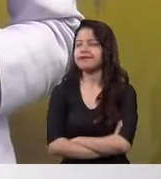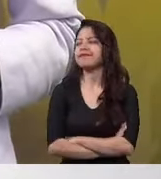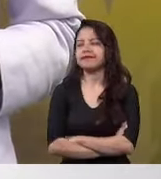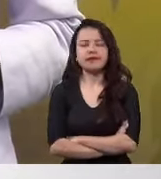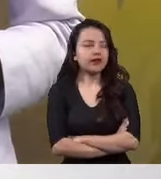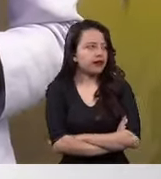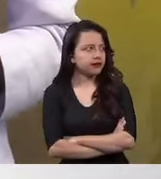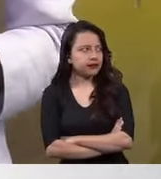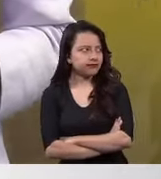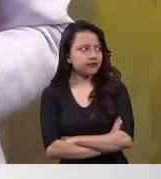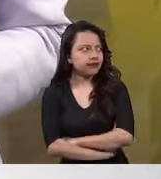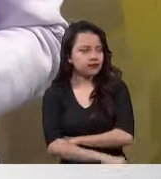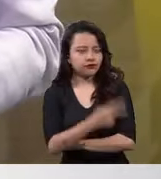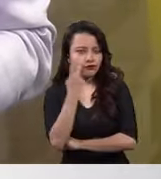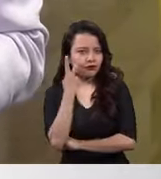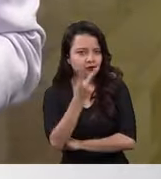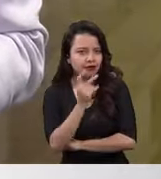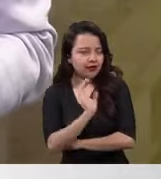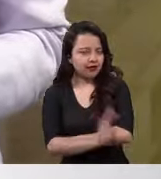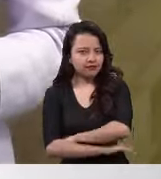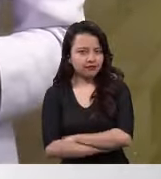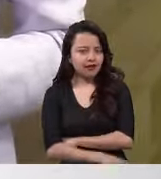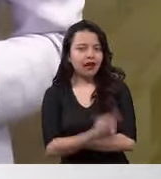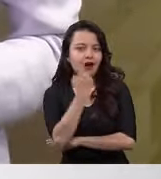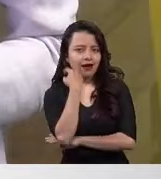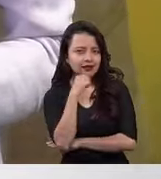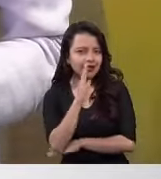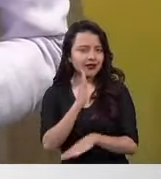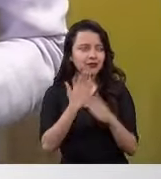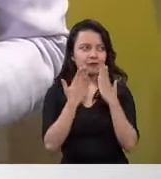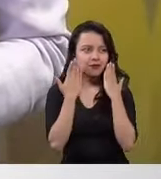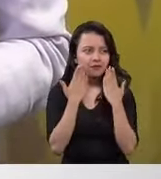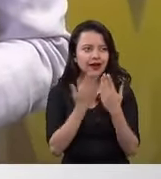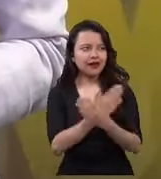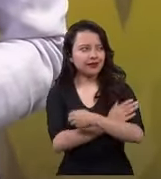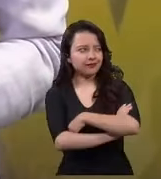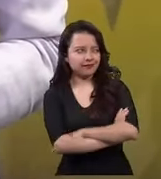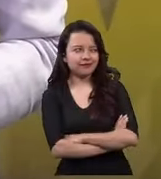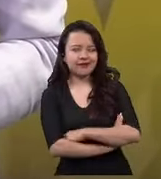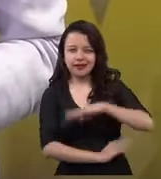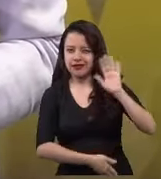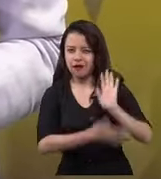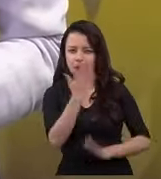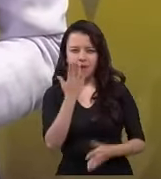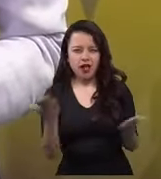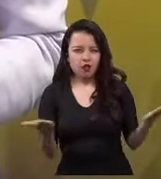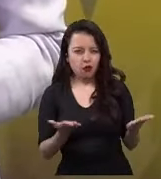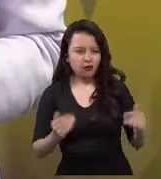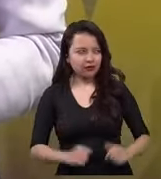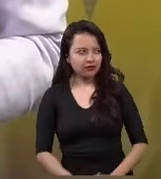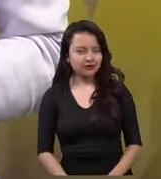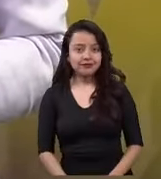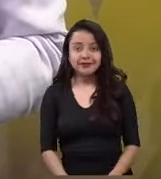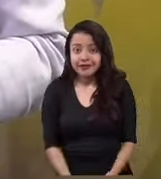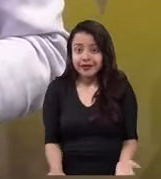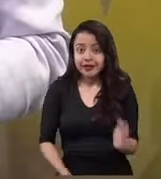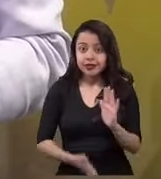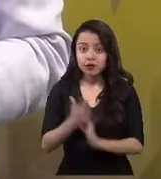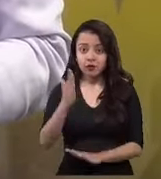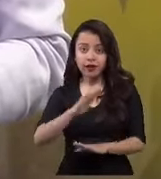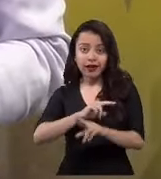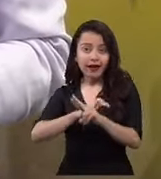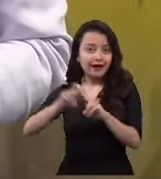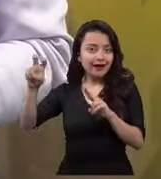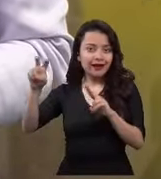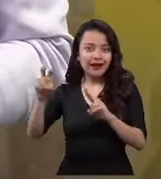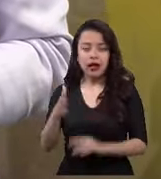ayer, Paula, porque él ya estaba diciendo, estaba muy querido, estaba muy amable. Yo dije, nos va a abandonar otra vez. Y lo peor es que se fue a mejor clima. Él